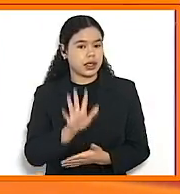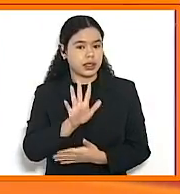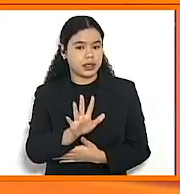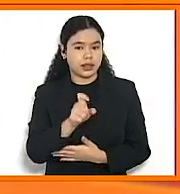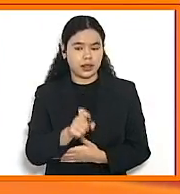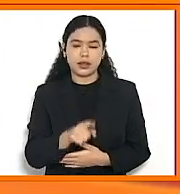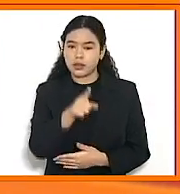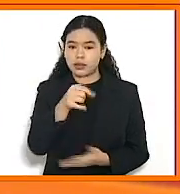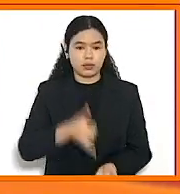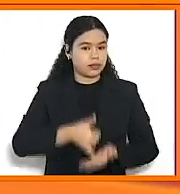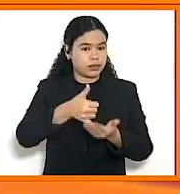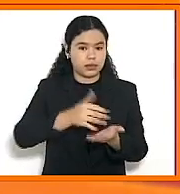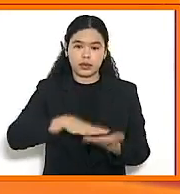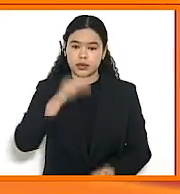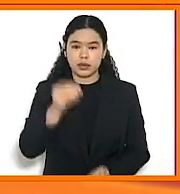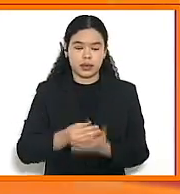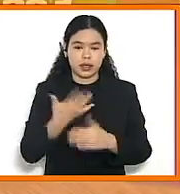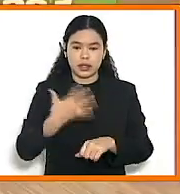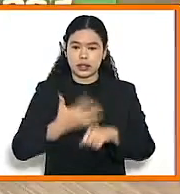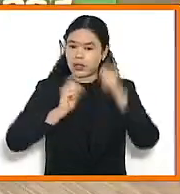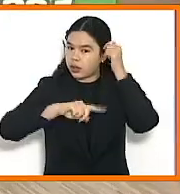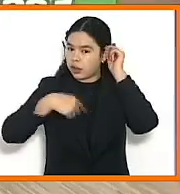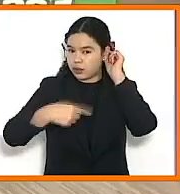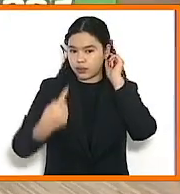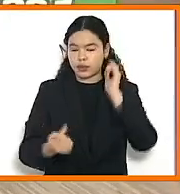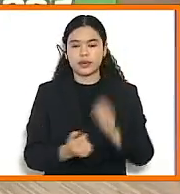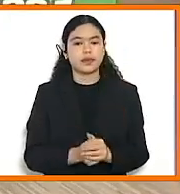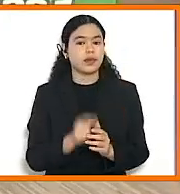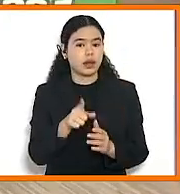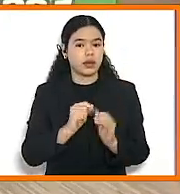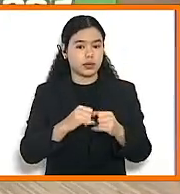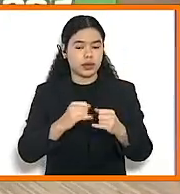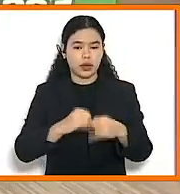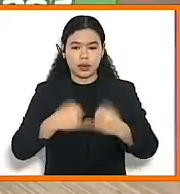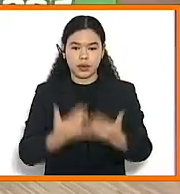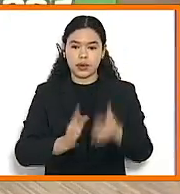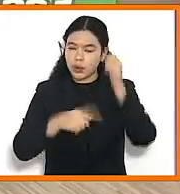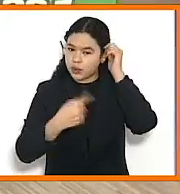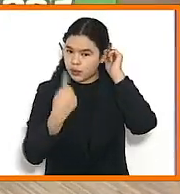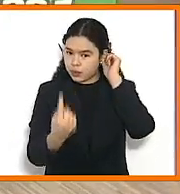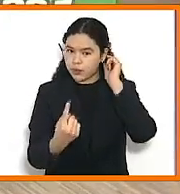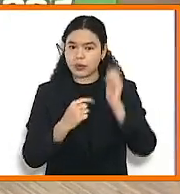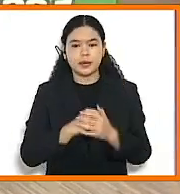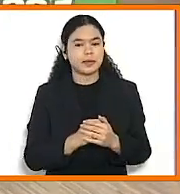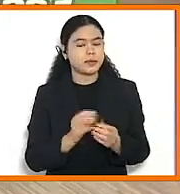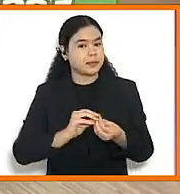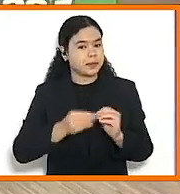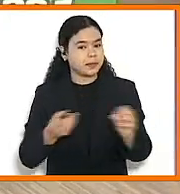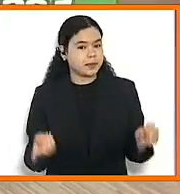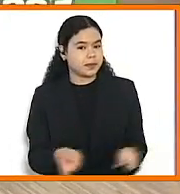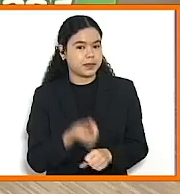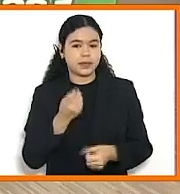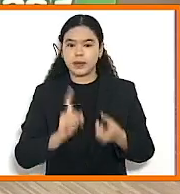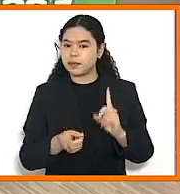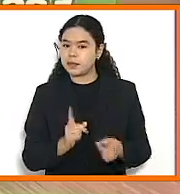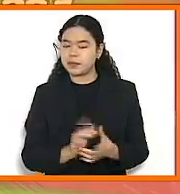5X, tu premio se multiplica por 5 esta mañana en Diaria. Si eres jugador para más 1, el número afortunado es...